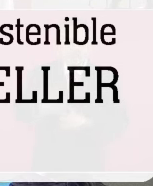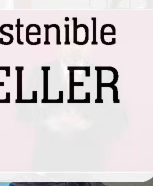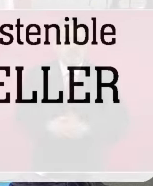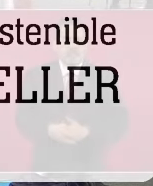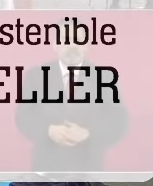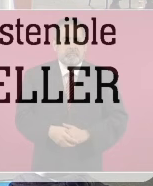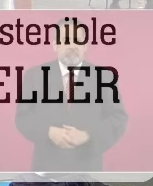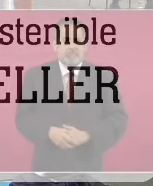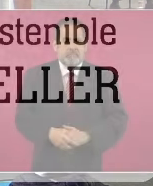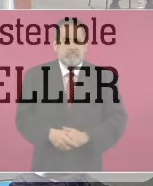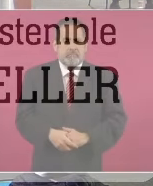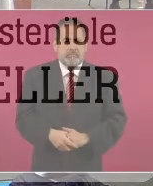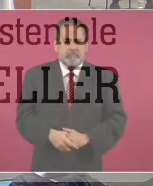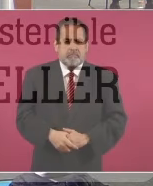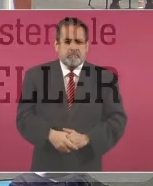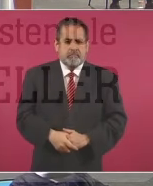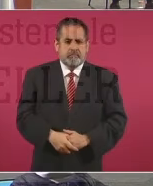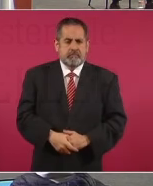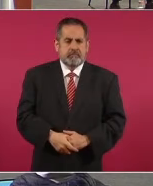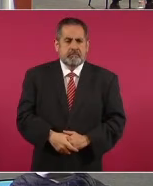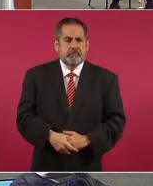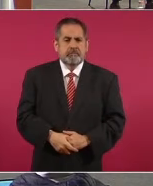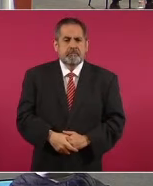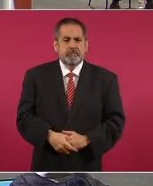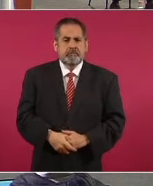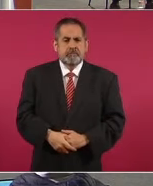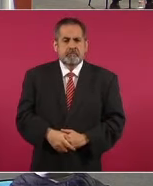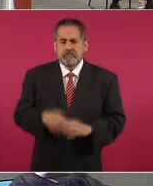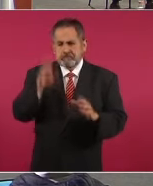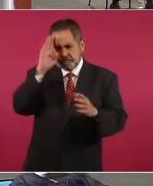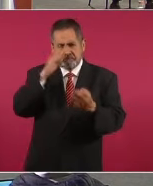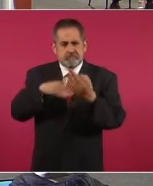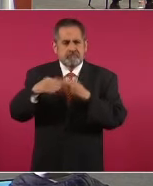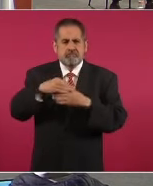Greetings to all delegations. Saludos a todas las delegaciones.